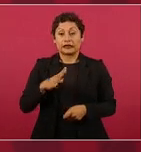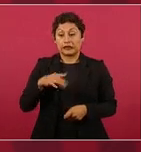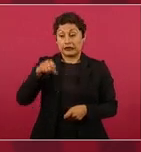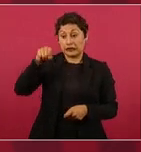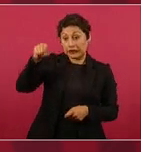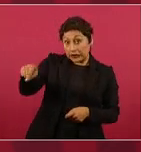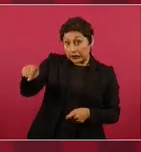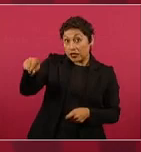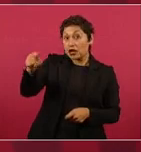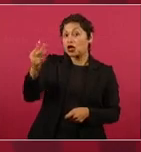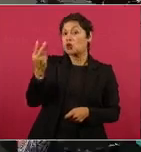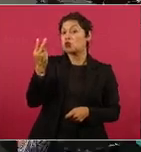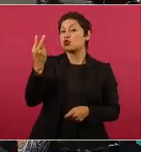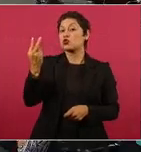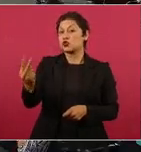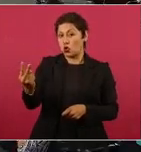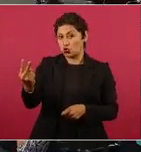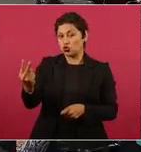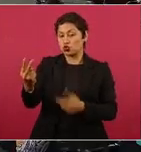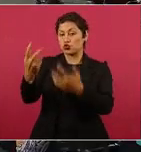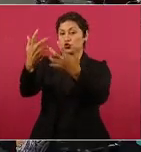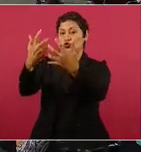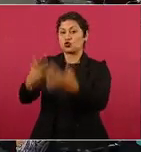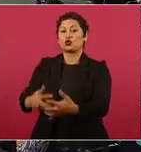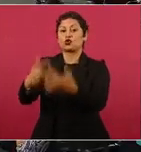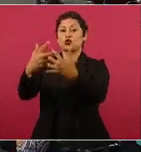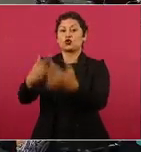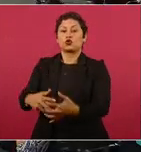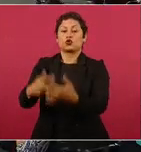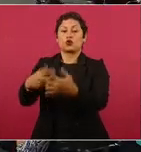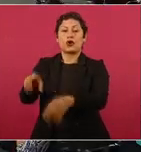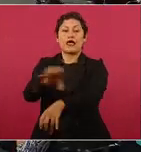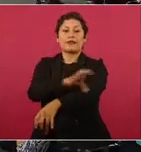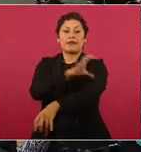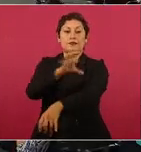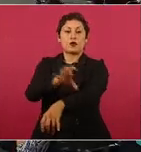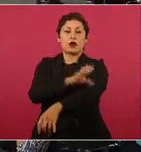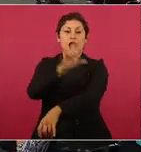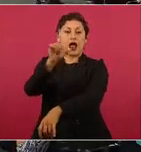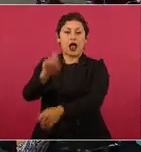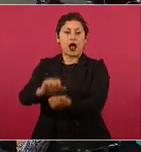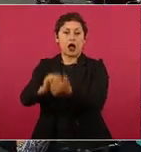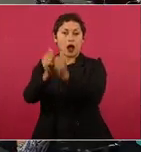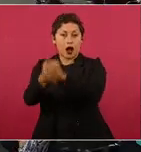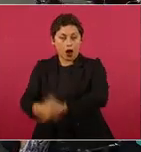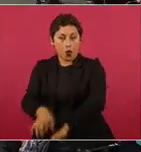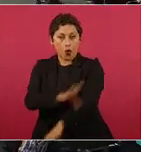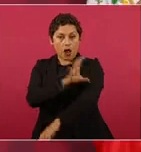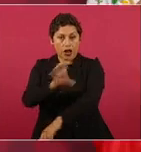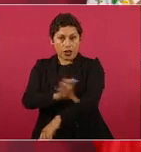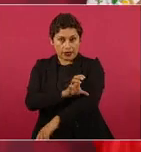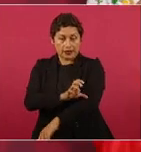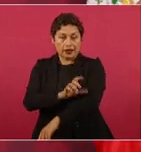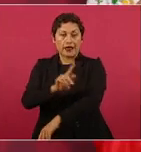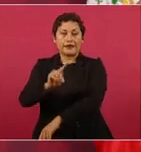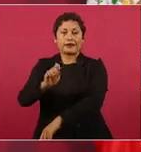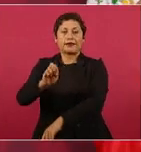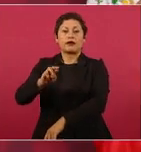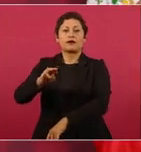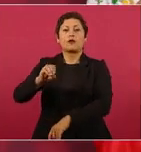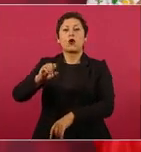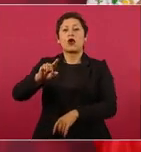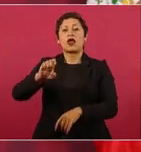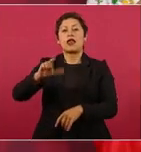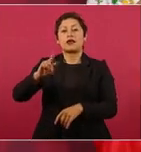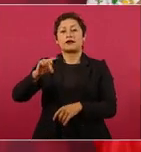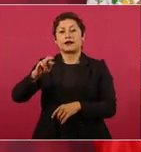termoeléctricas en la península de Yucatán para resolver en definitiva el problema de